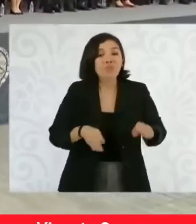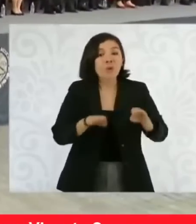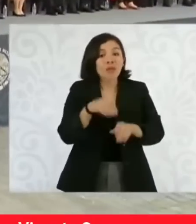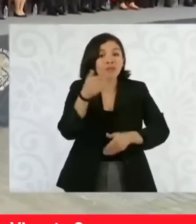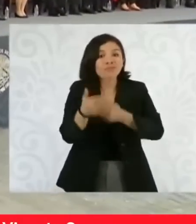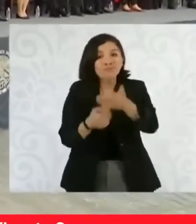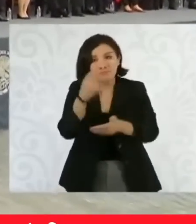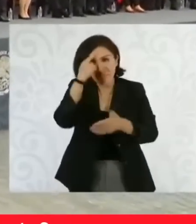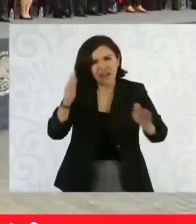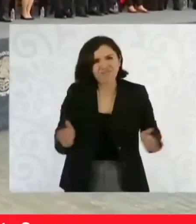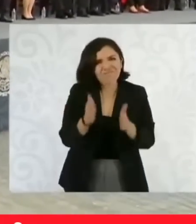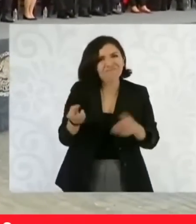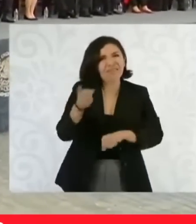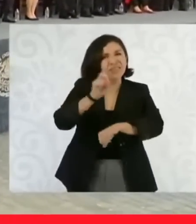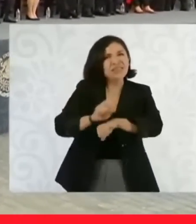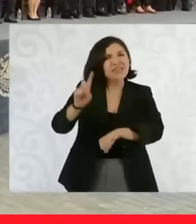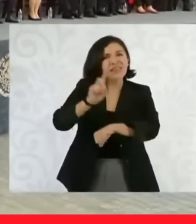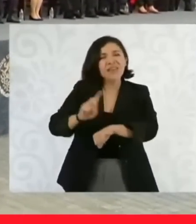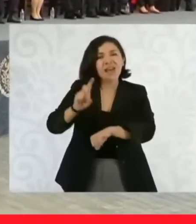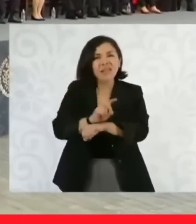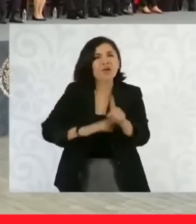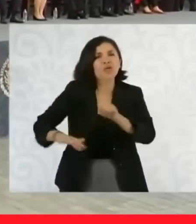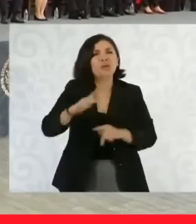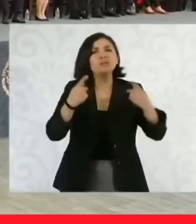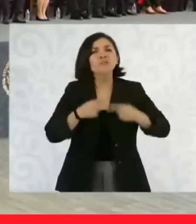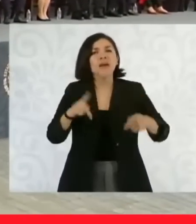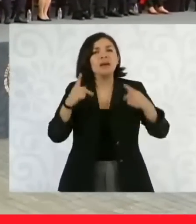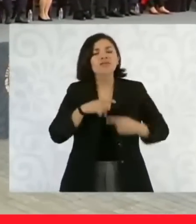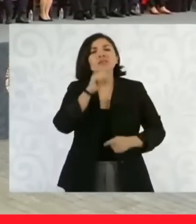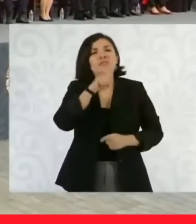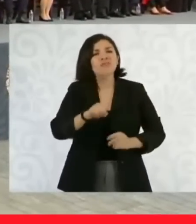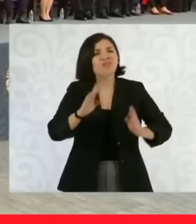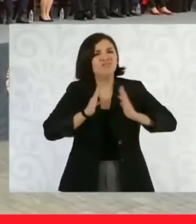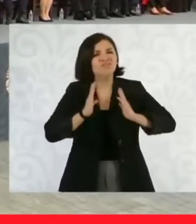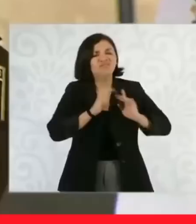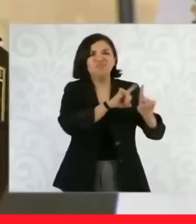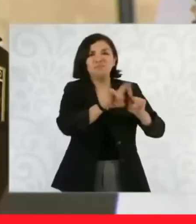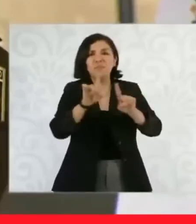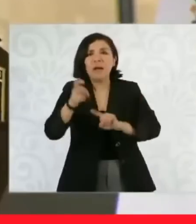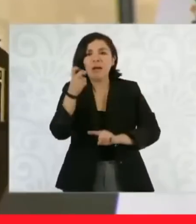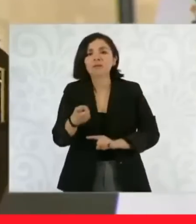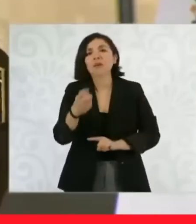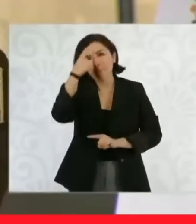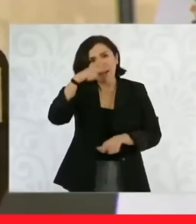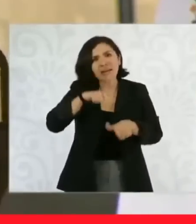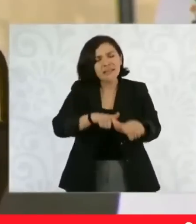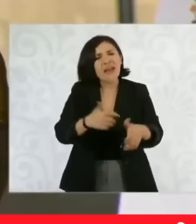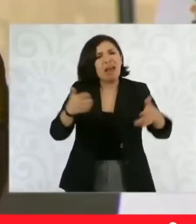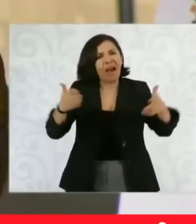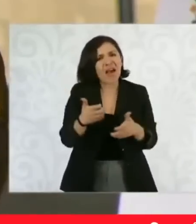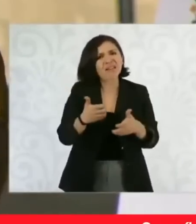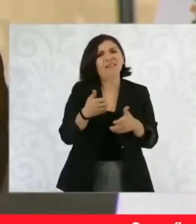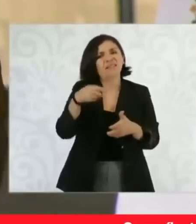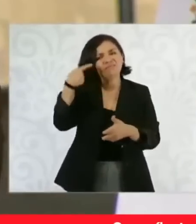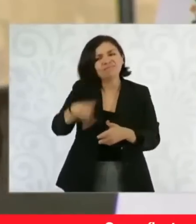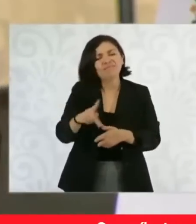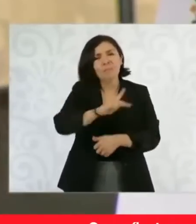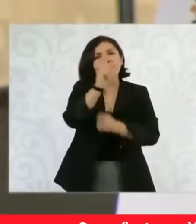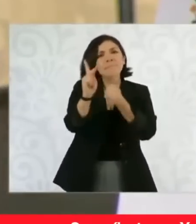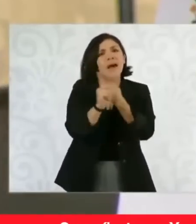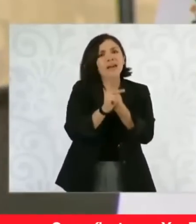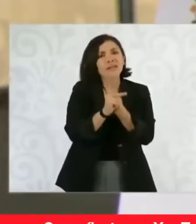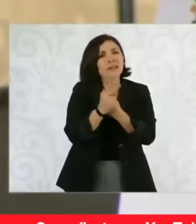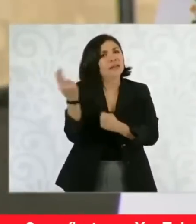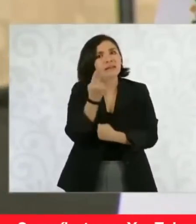nos impulsa todos los días a la sociedad y a sus Fuerzas Armadas a seguir forjando el país que